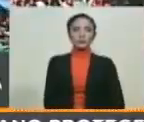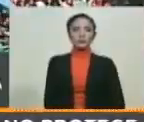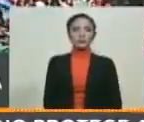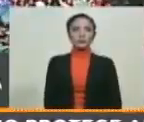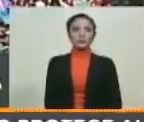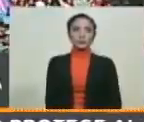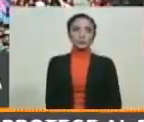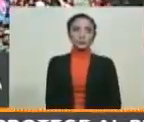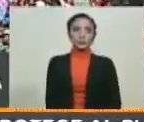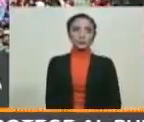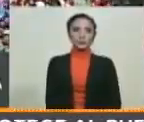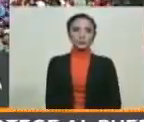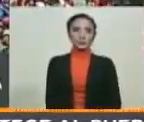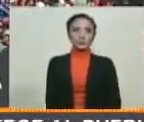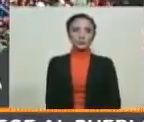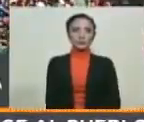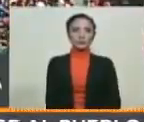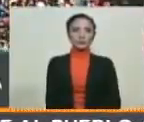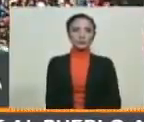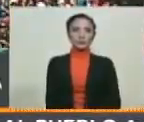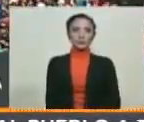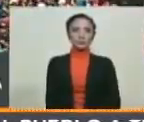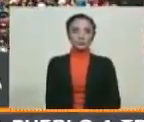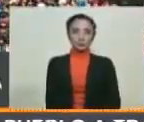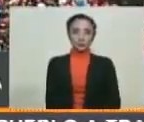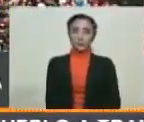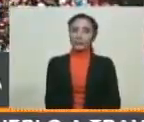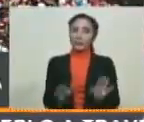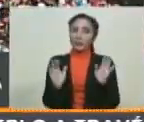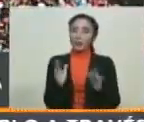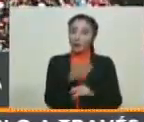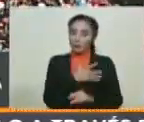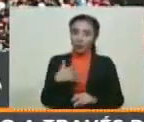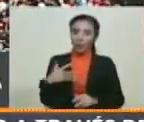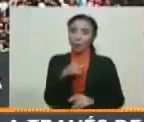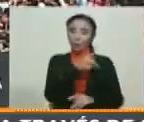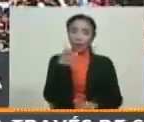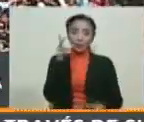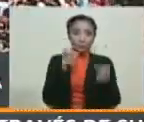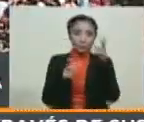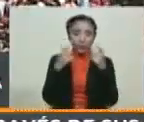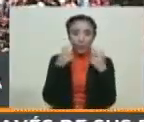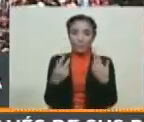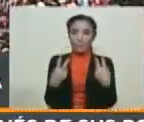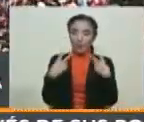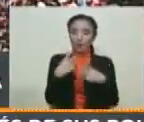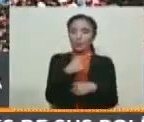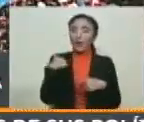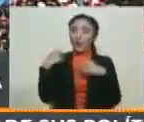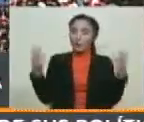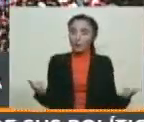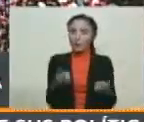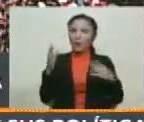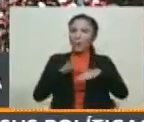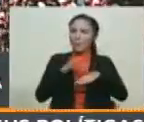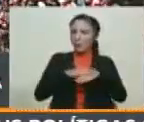ya vamos a hablar de eso compatriotas que no quiero que me escuchen es muy importante una gran victoria